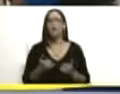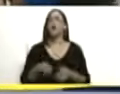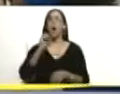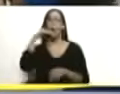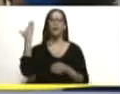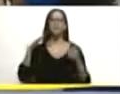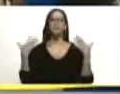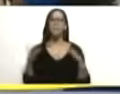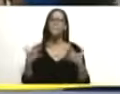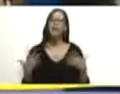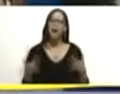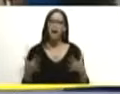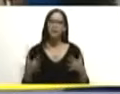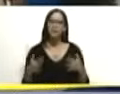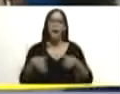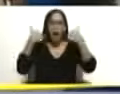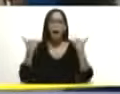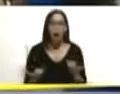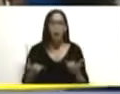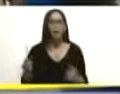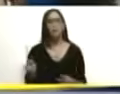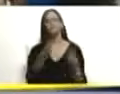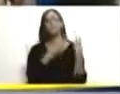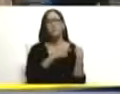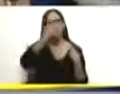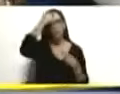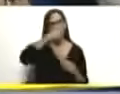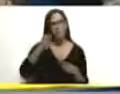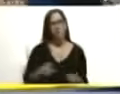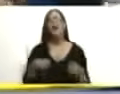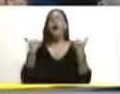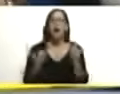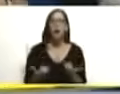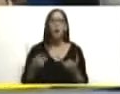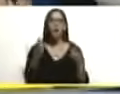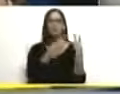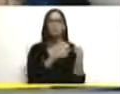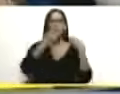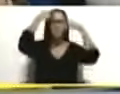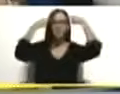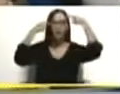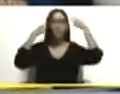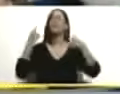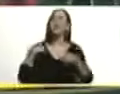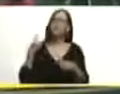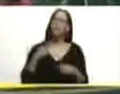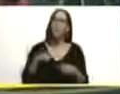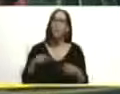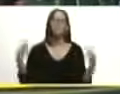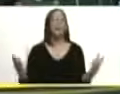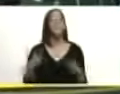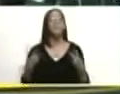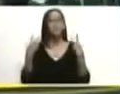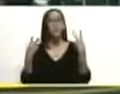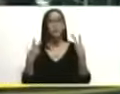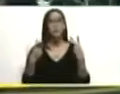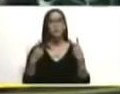Oligarcas Temblad, ahora le toca al pueblo, ahora le toca a Chávez. Y tuvimos aquella gran victoria.